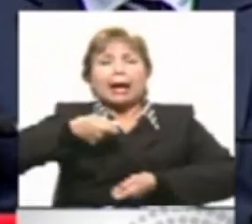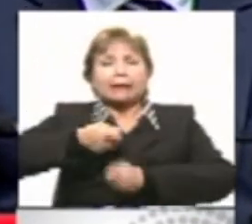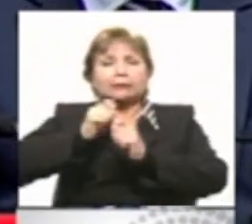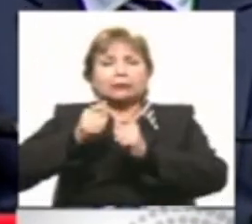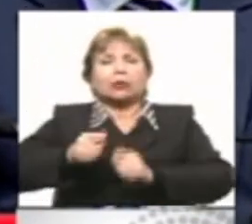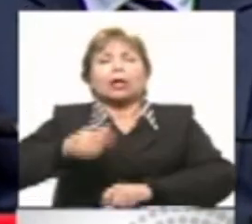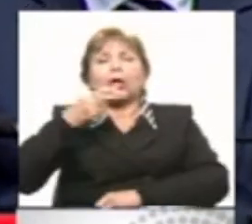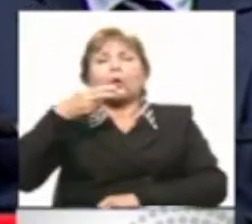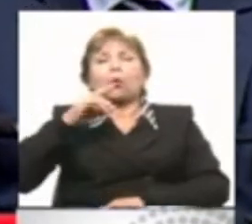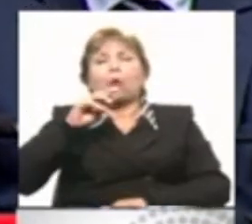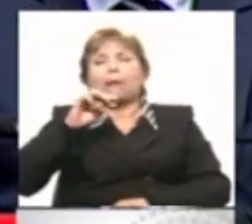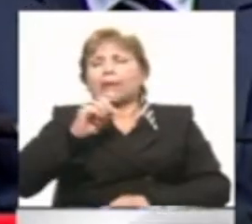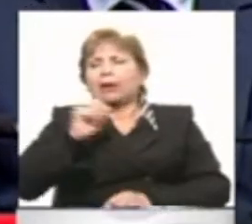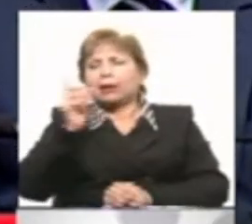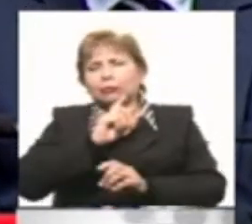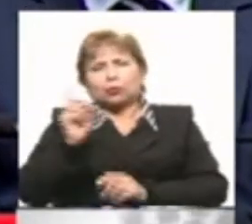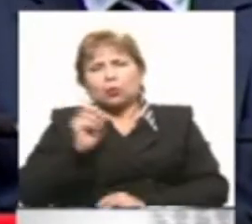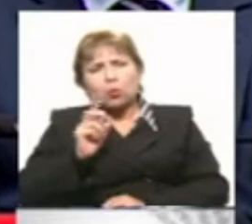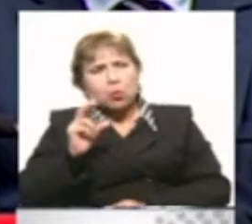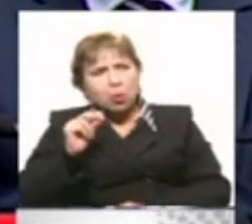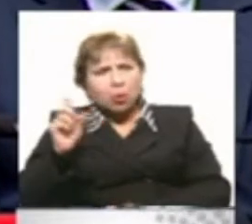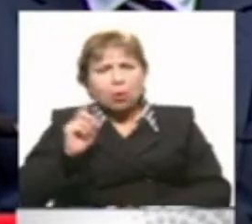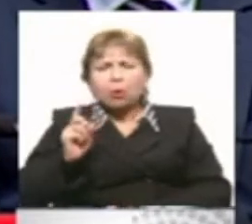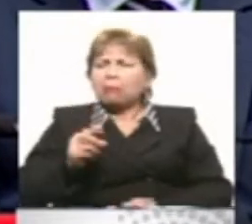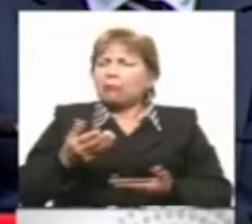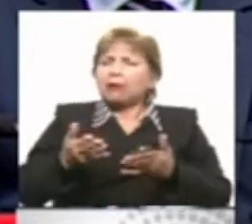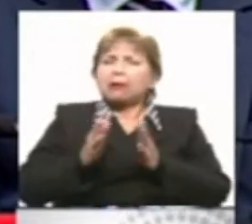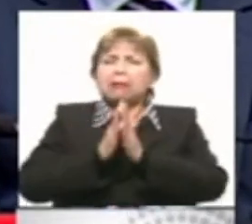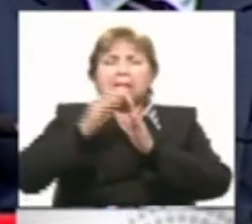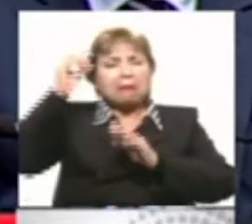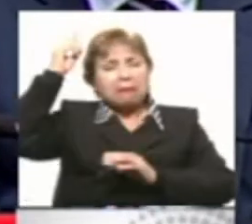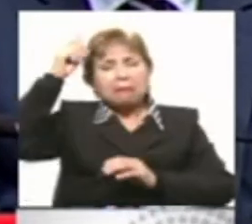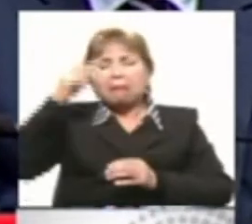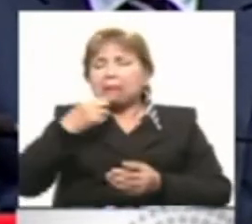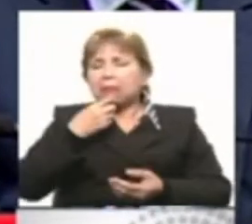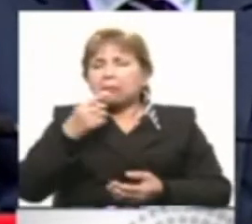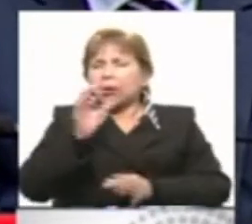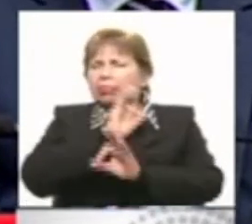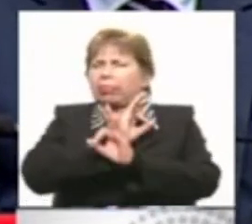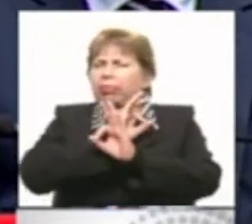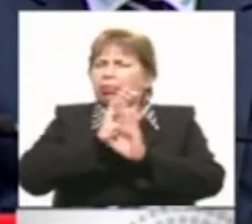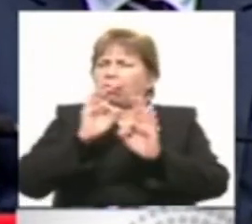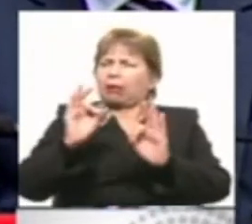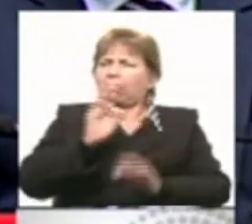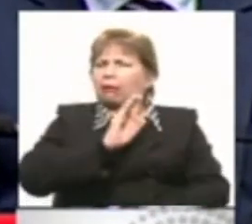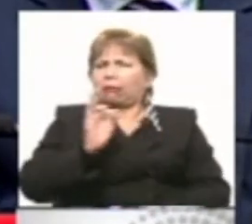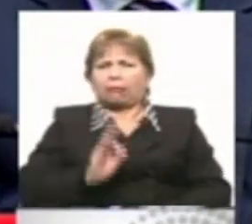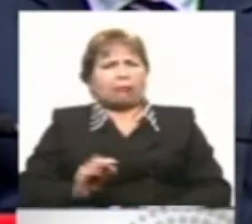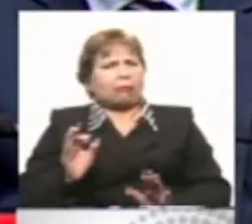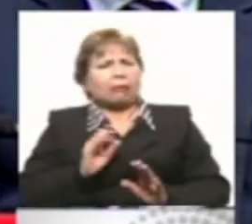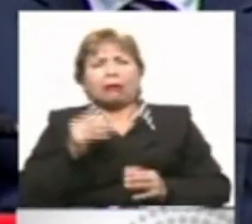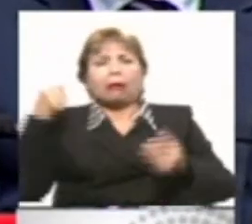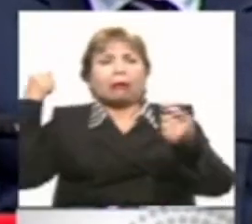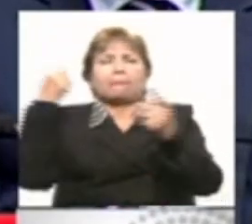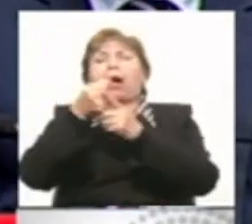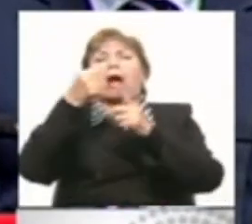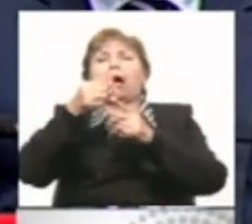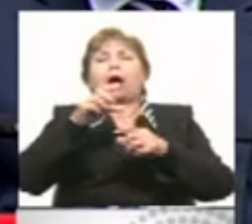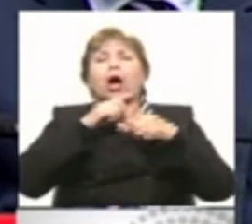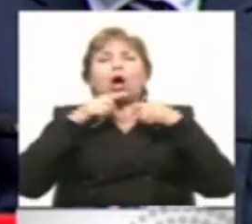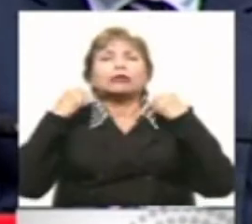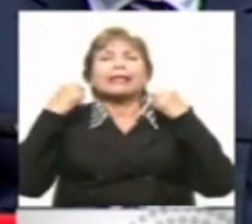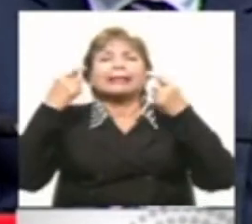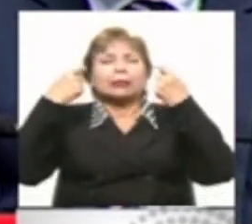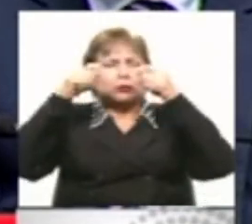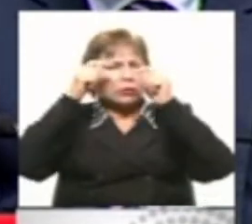en Huamanga, no. El ángel de ninguna manera atacó al hotel de